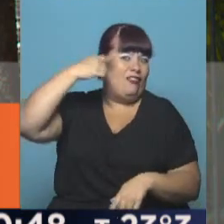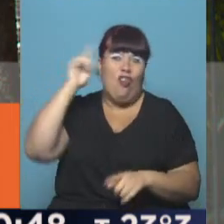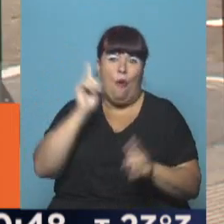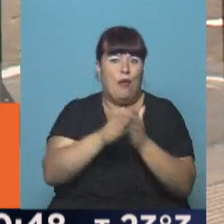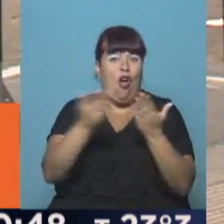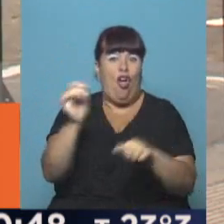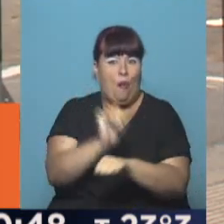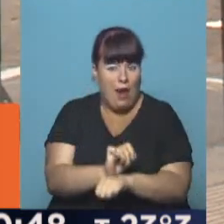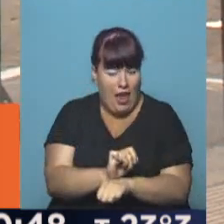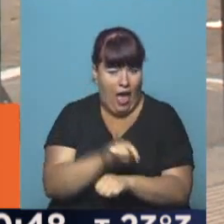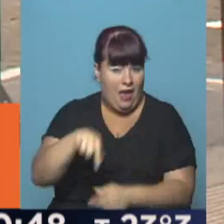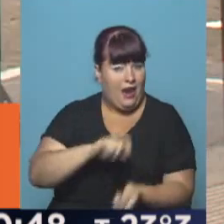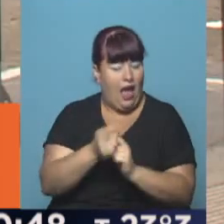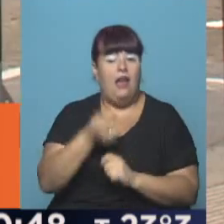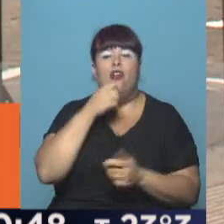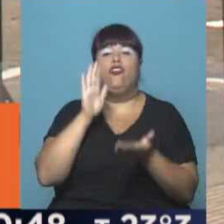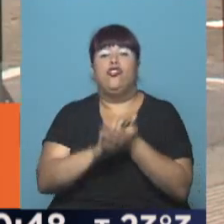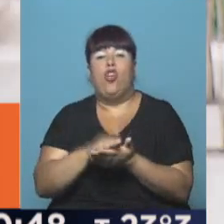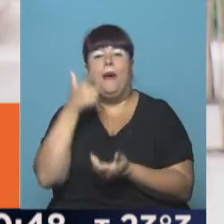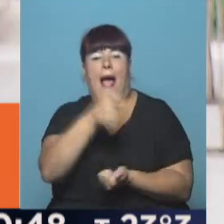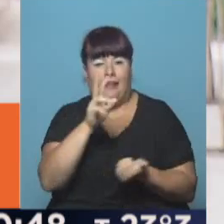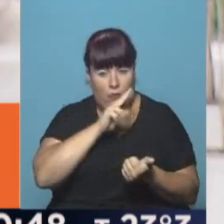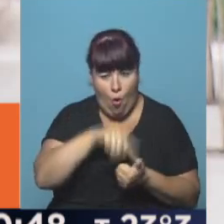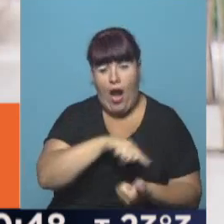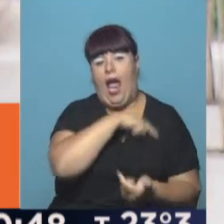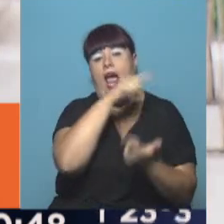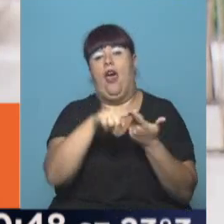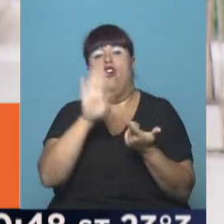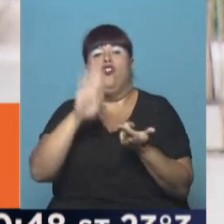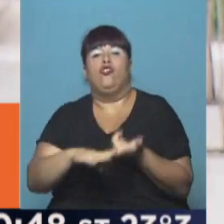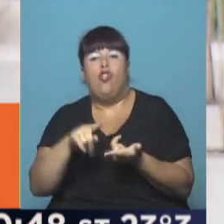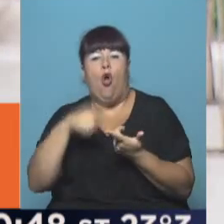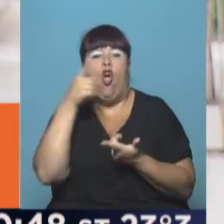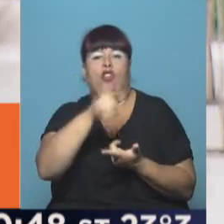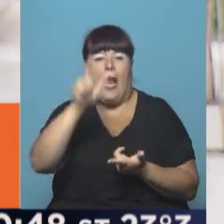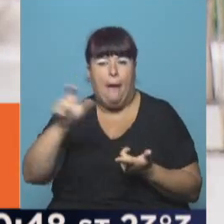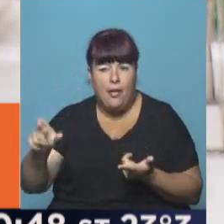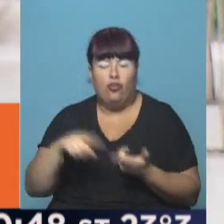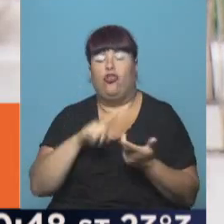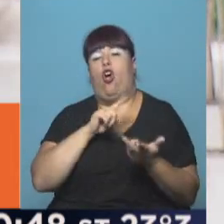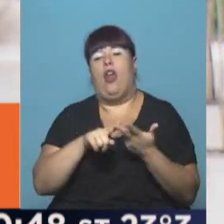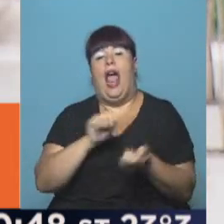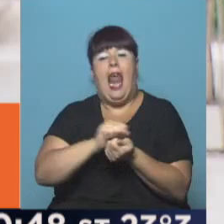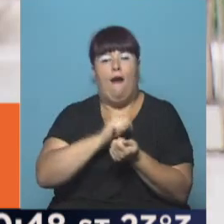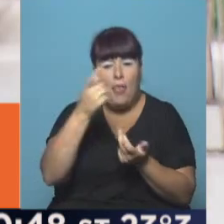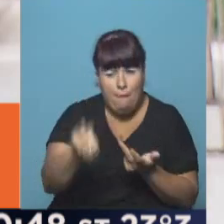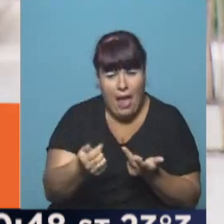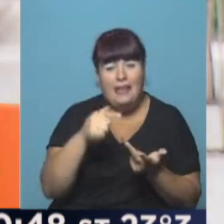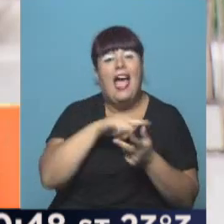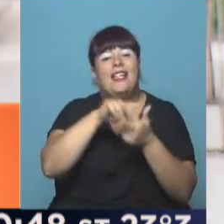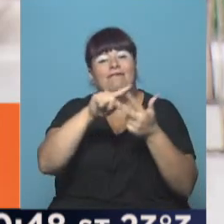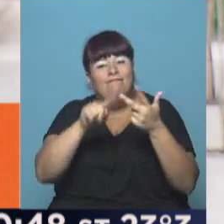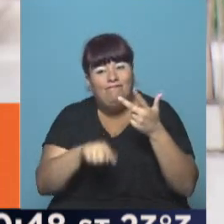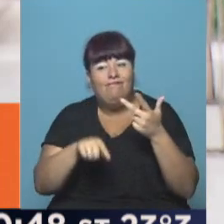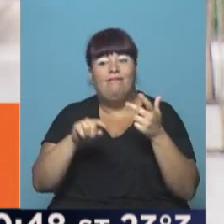Código Penal. Delitos vinculados con el femicidio, con delitos contra la humanidad, lavado de dinero, que tal vez son figuras